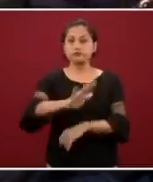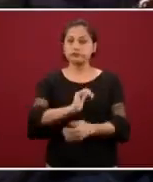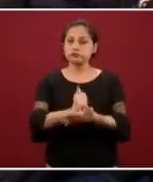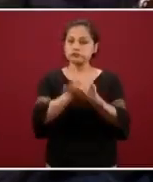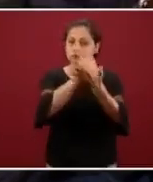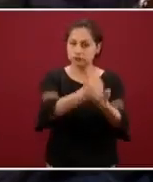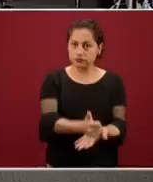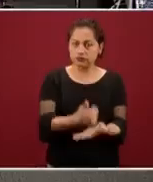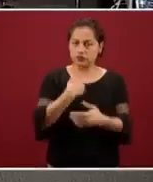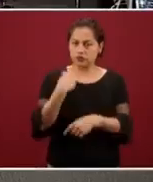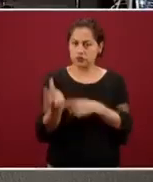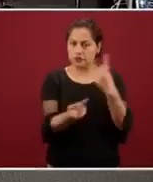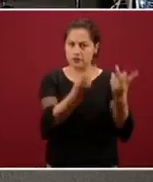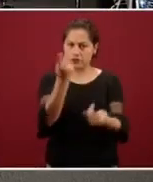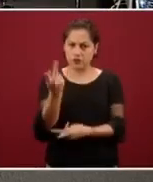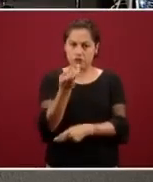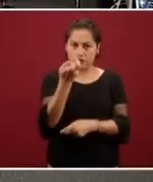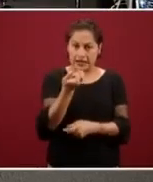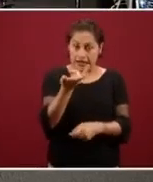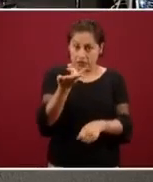o por civiles. Gracias.